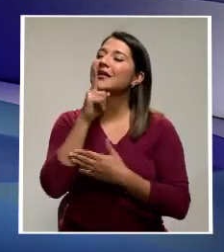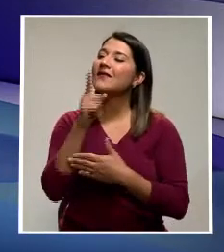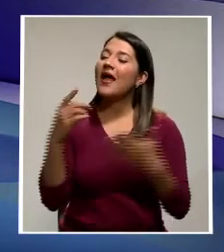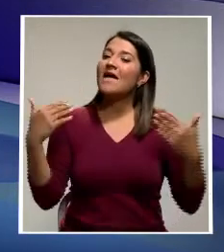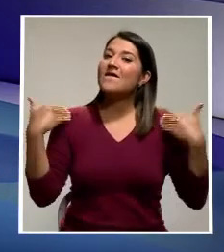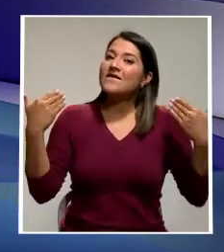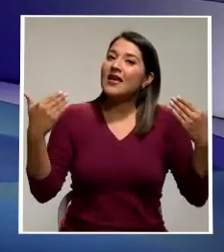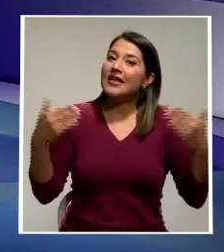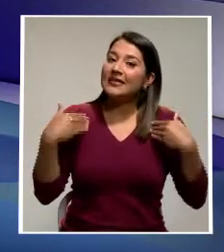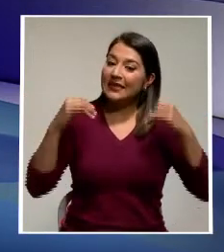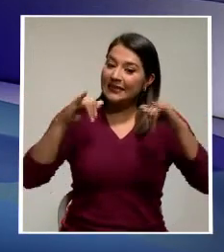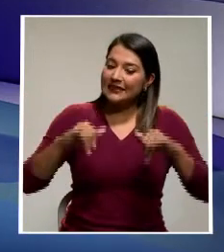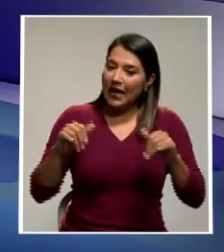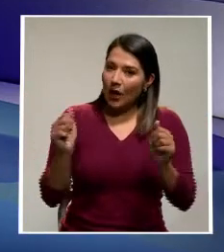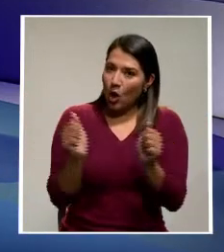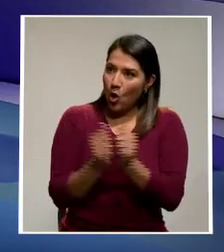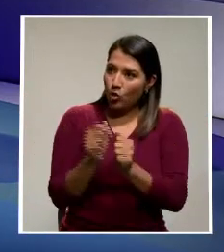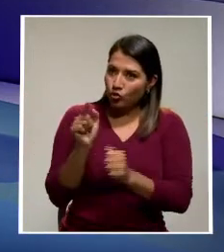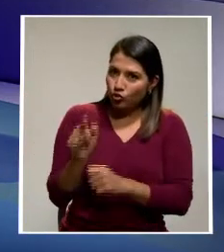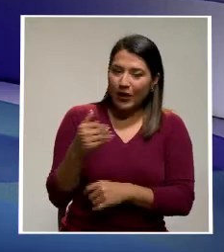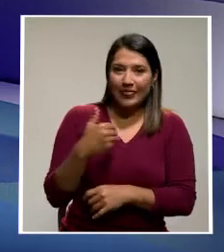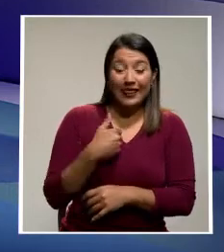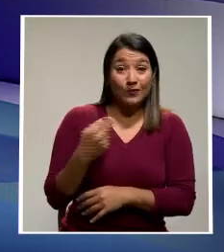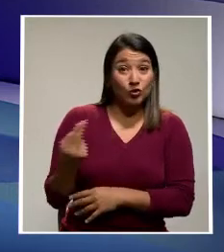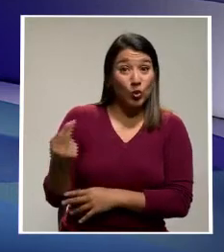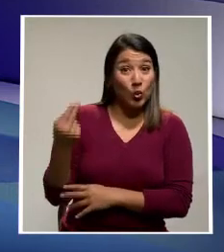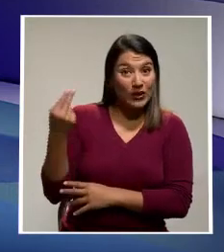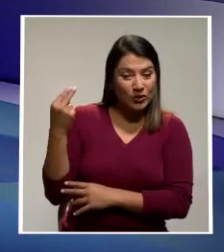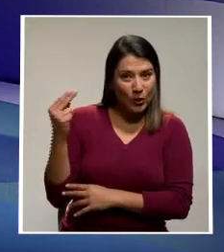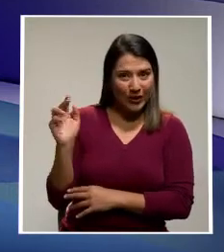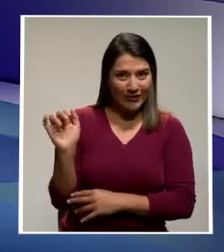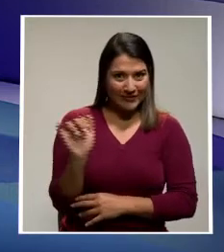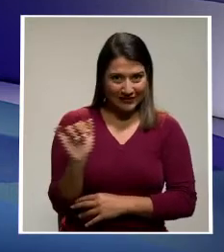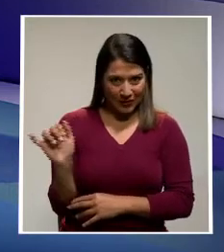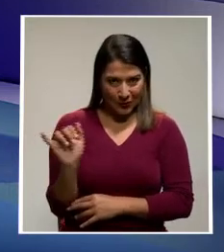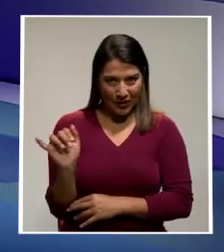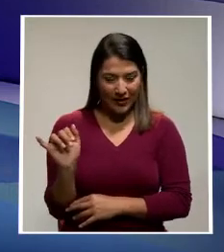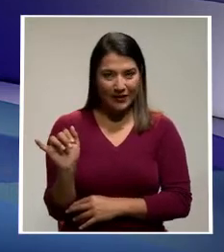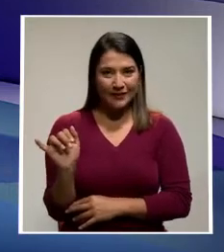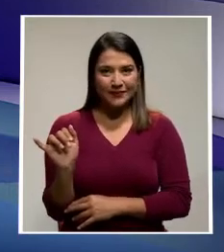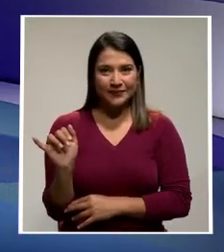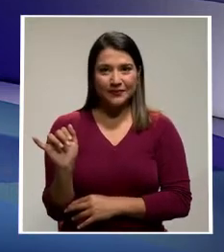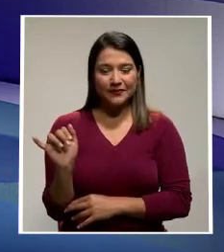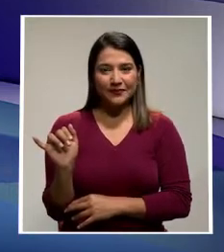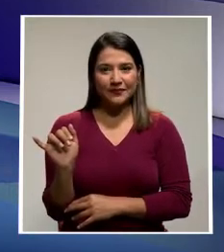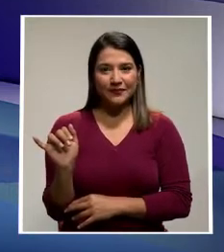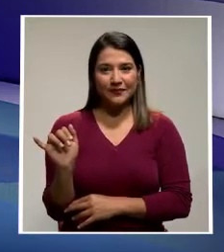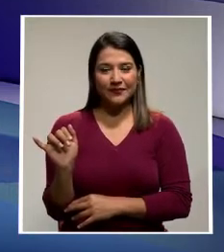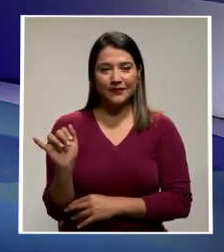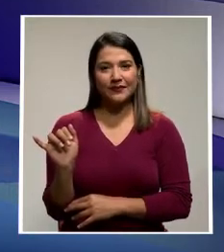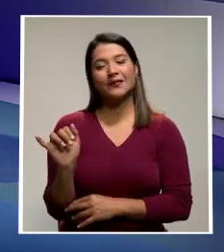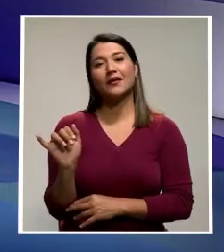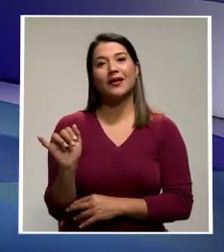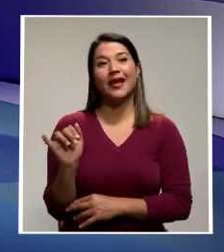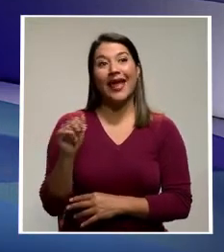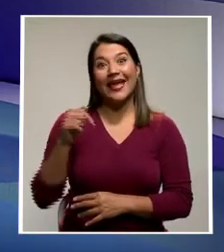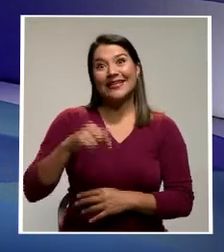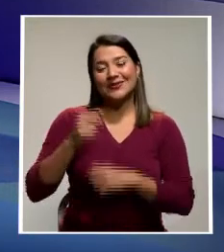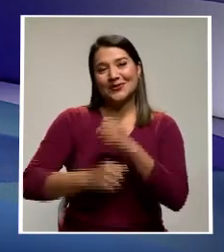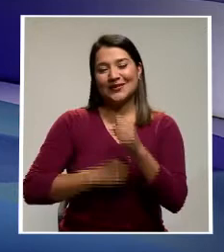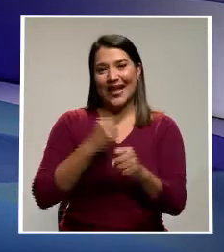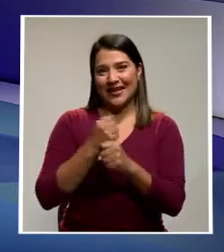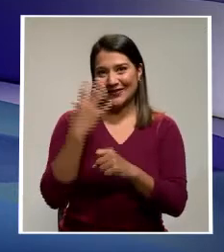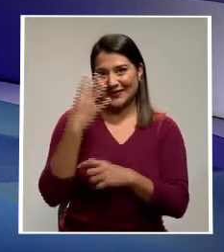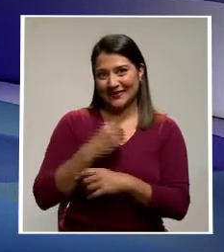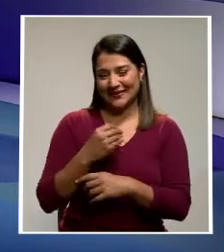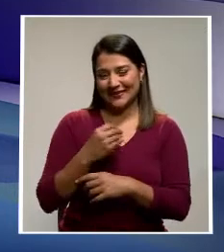con vos. Tenemos una historia en común, también en nuestros años mozos. Que